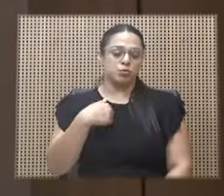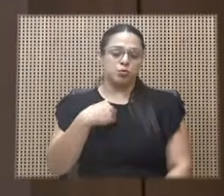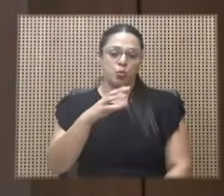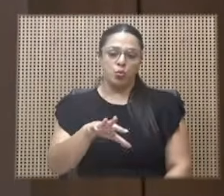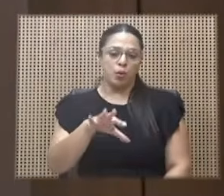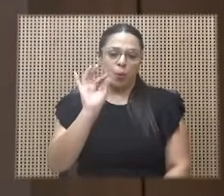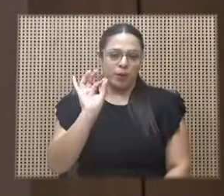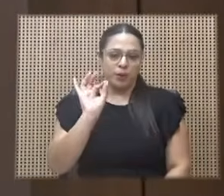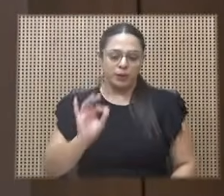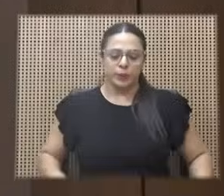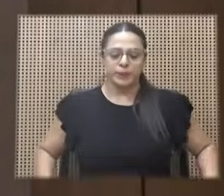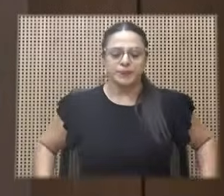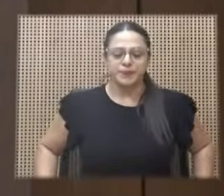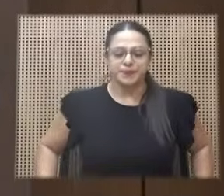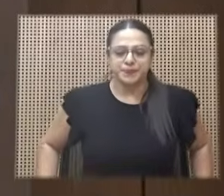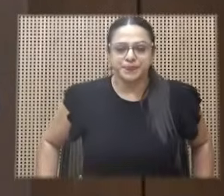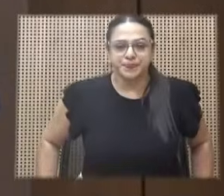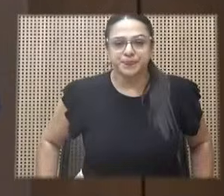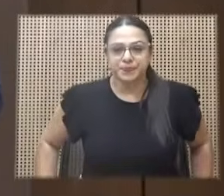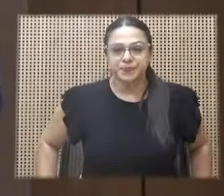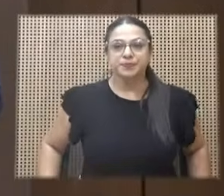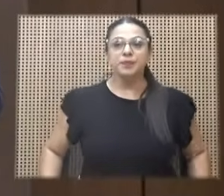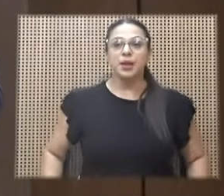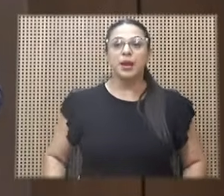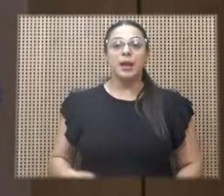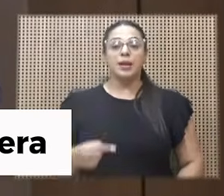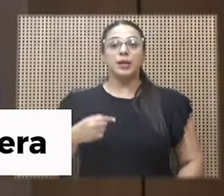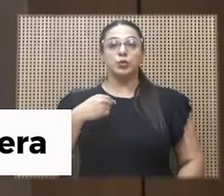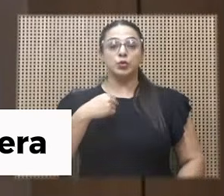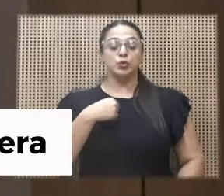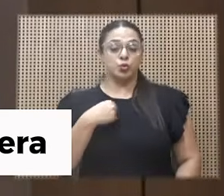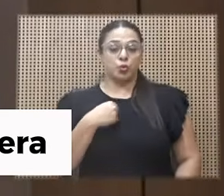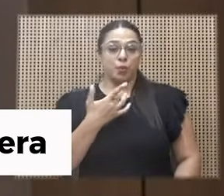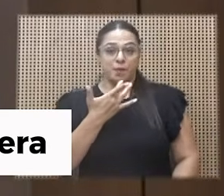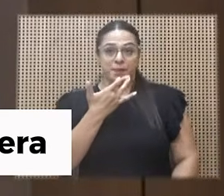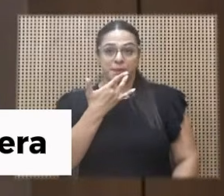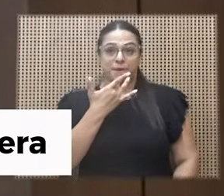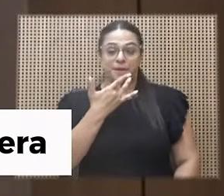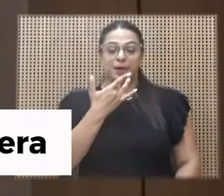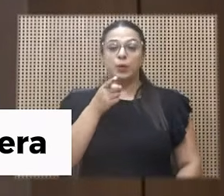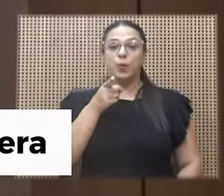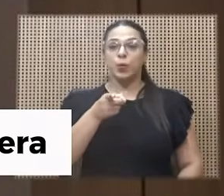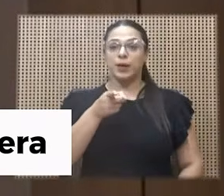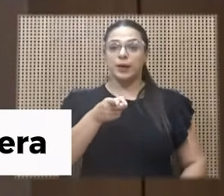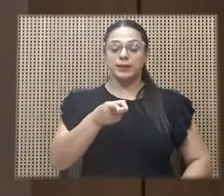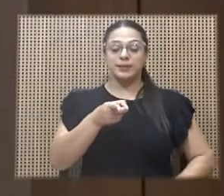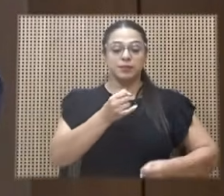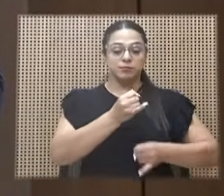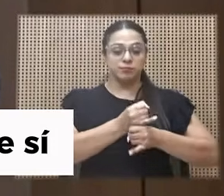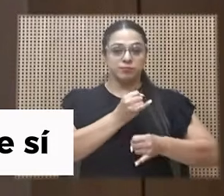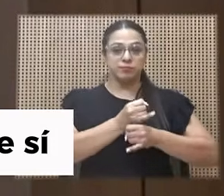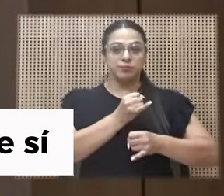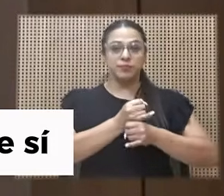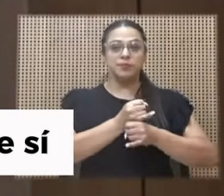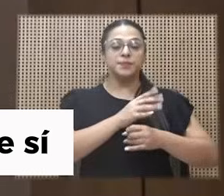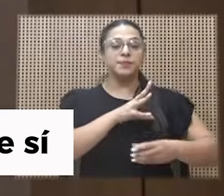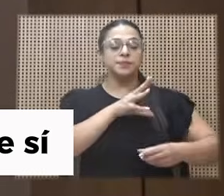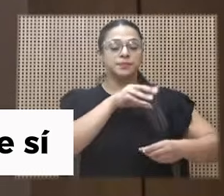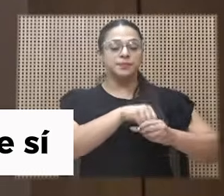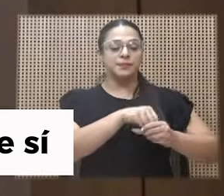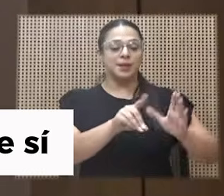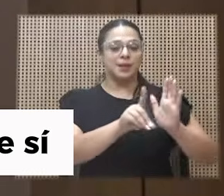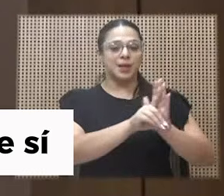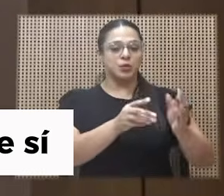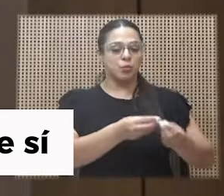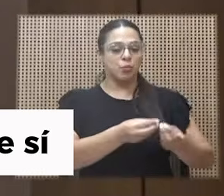camino. Que yo hubiera preferido que este tipo de entidad perteneciera al derecho